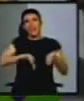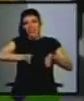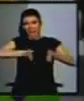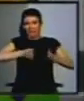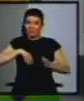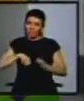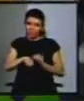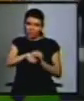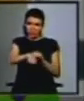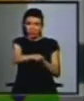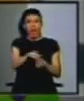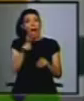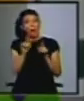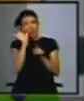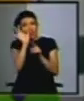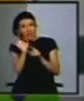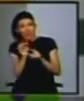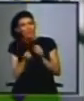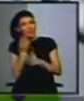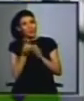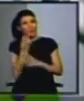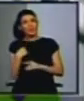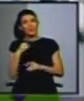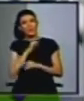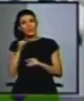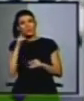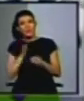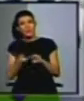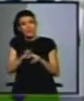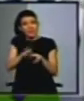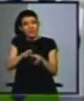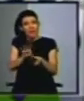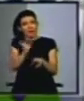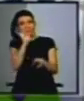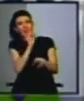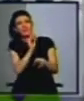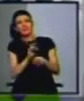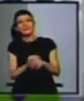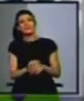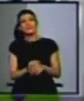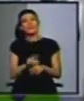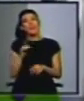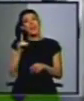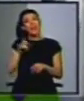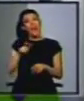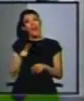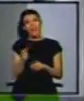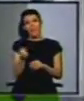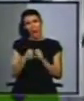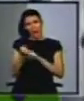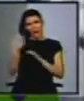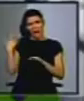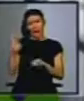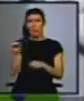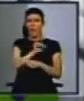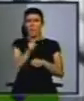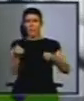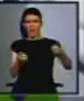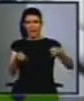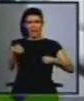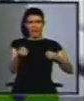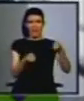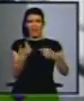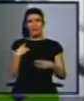vista difíciles de distinguir, pero que seguro al usarlos se dará cuenta. Al igual que Daniel, maneja hace años estas máquinas y siente que hoy él y sus